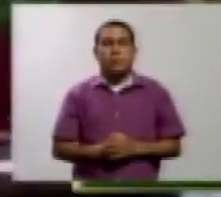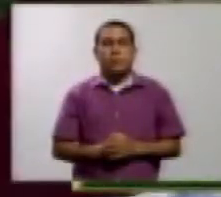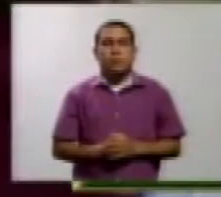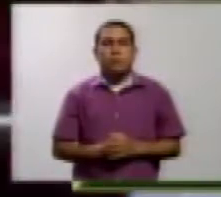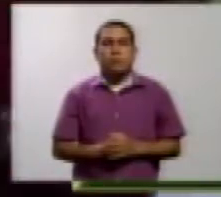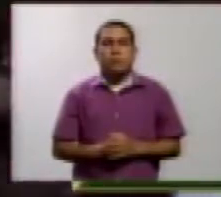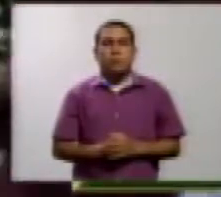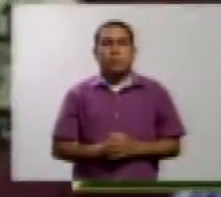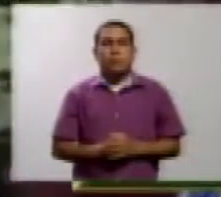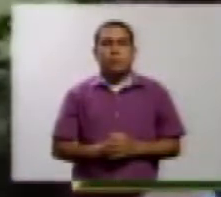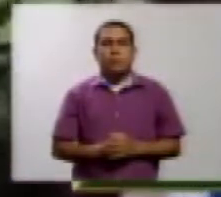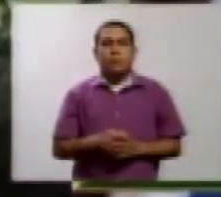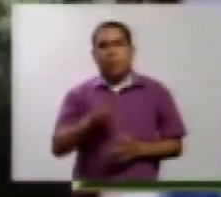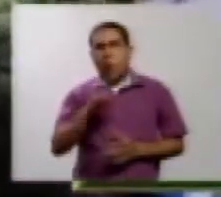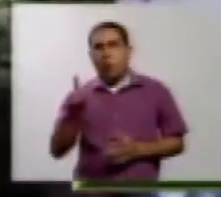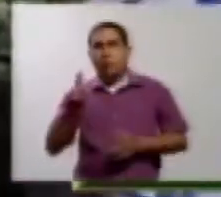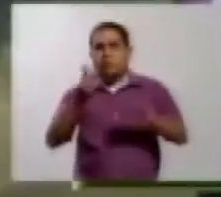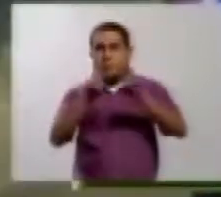La Totuma,